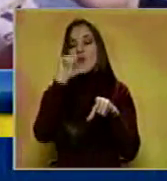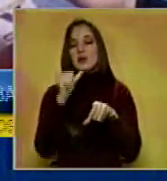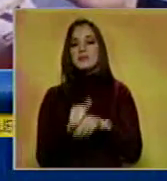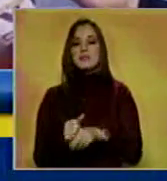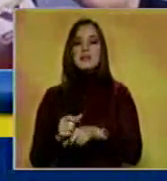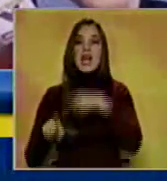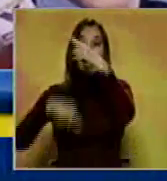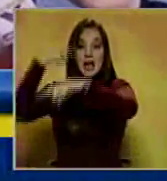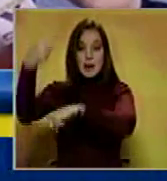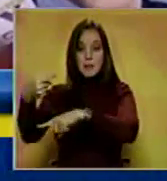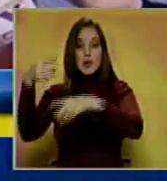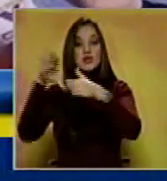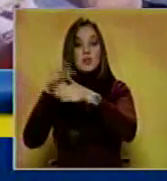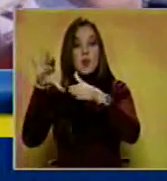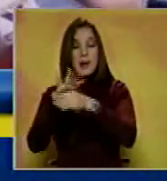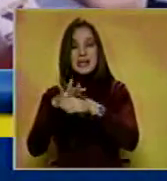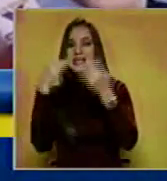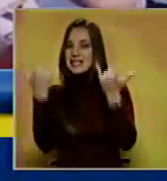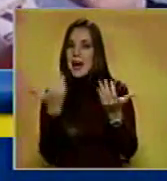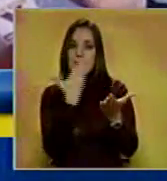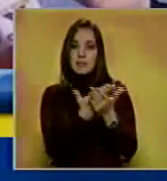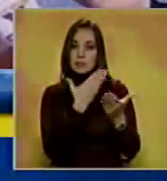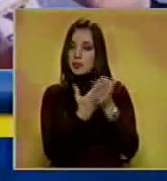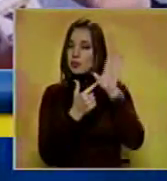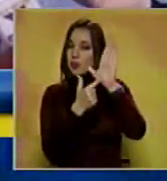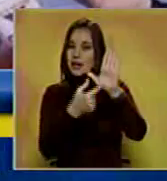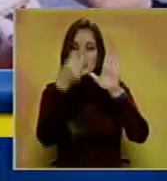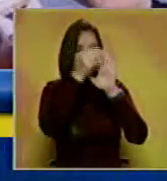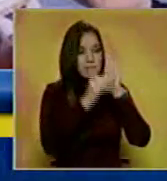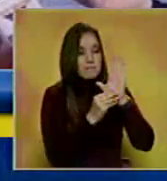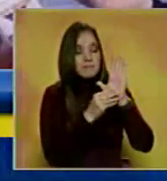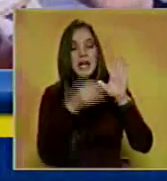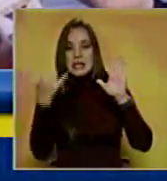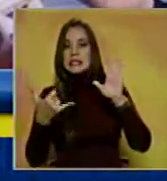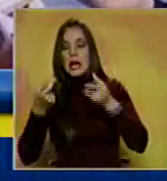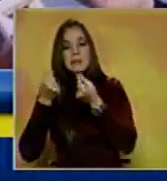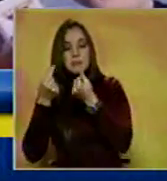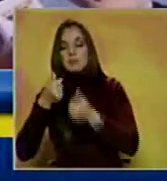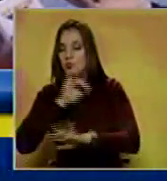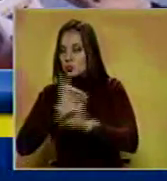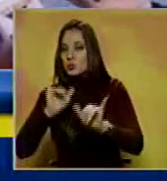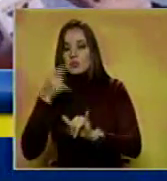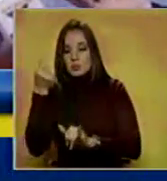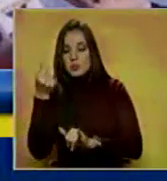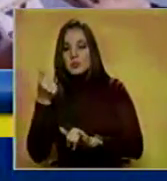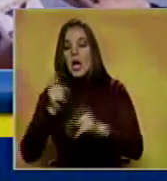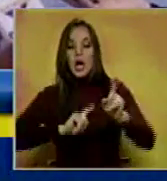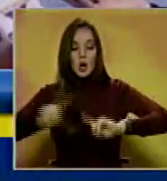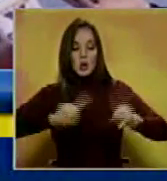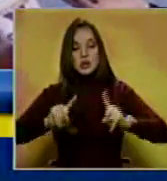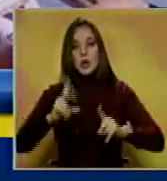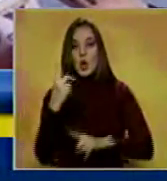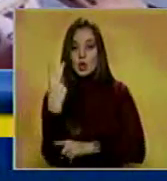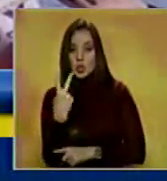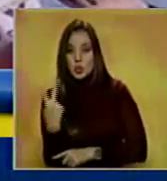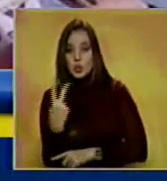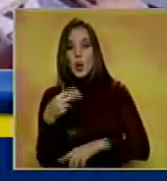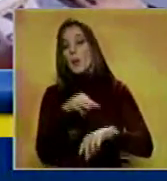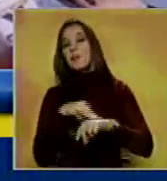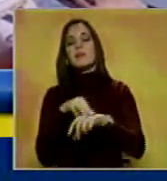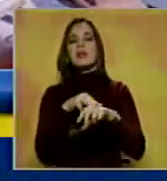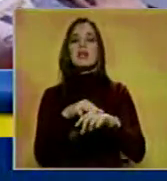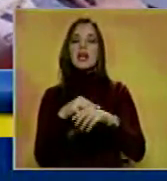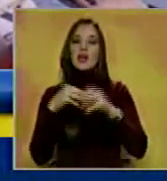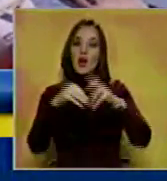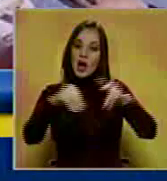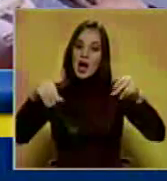definitiva para el abordaje técnico ya tenemos el financiamiento asegurado una coordinación entre ambos ministerios de agricultura y tierra